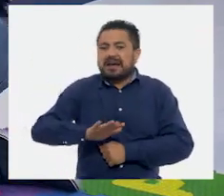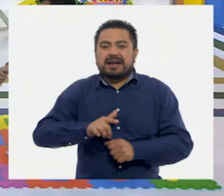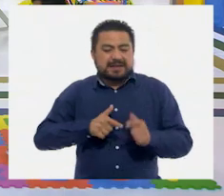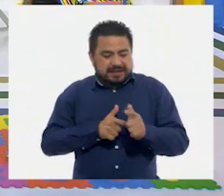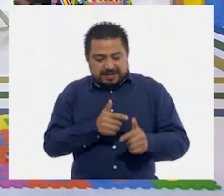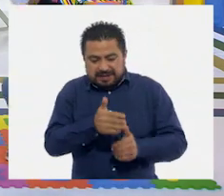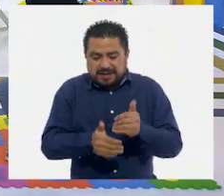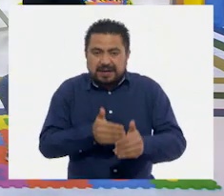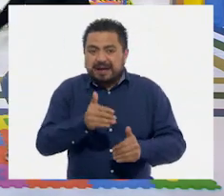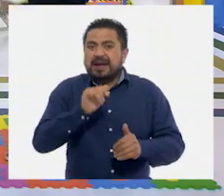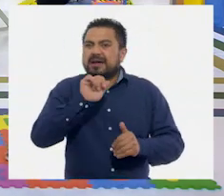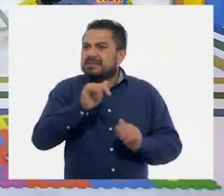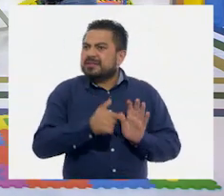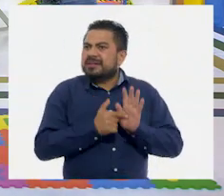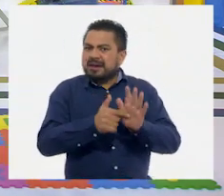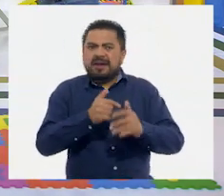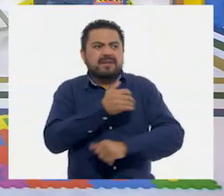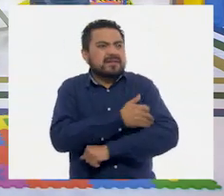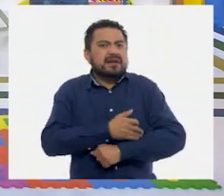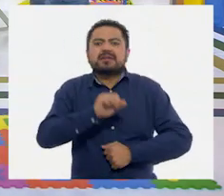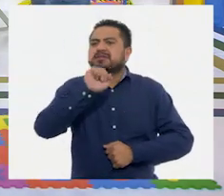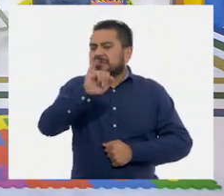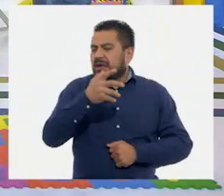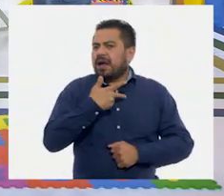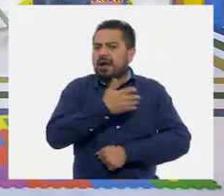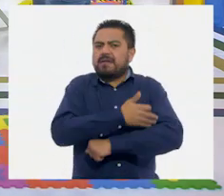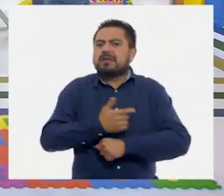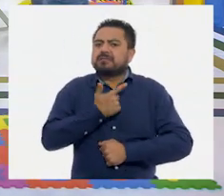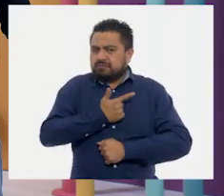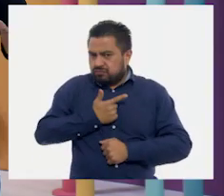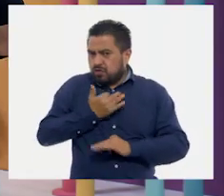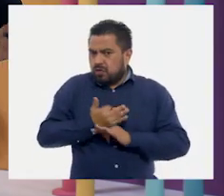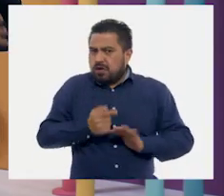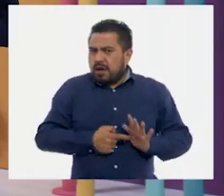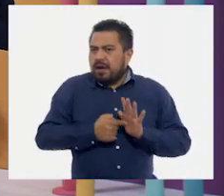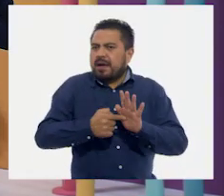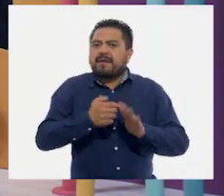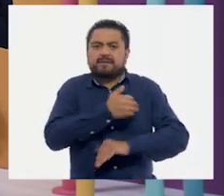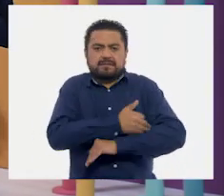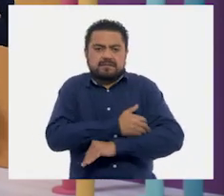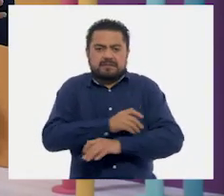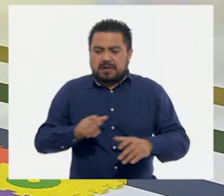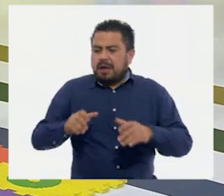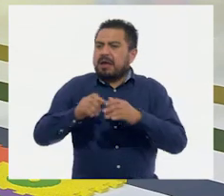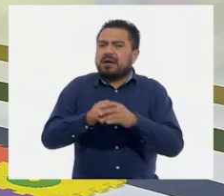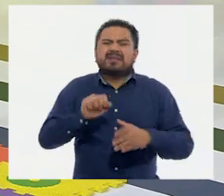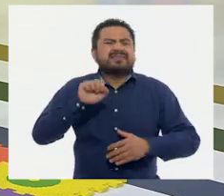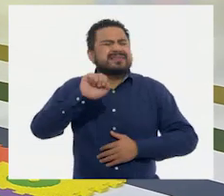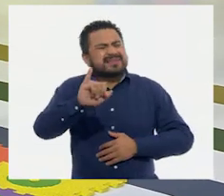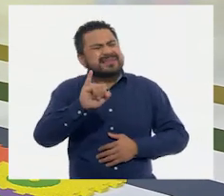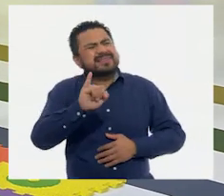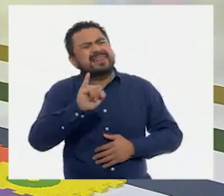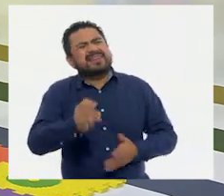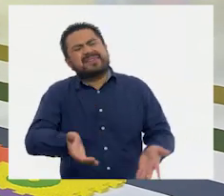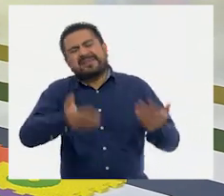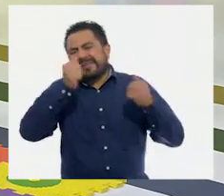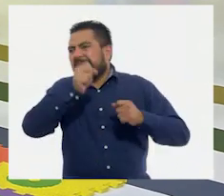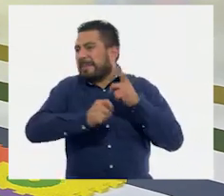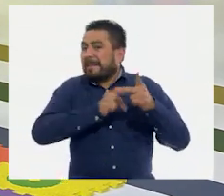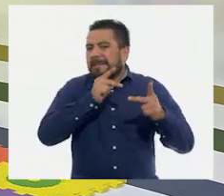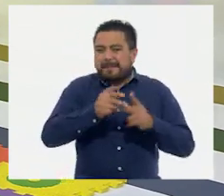secuencia. ¿Presentarlo a nuestra familia? Sí, presentarlo a nuestra familia. ¿Les gustaría presentarlo a nuestra familia? ¡Ay! Sí,